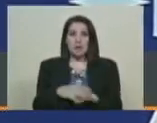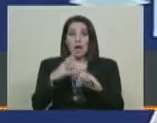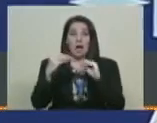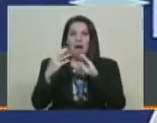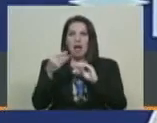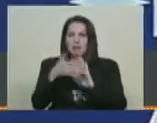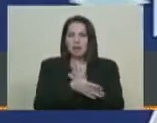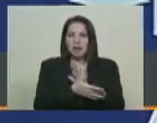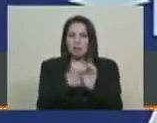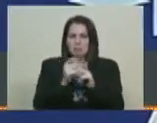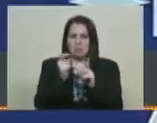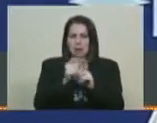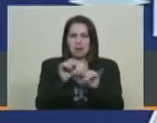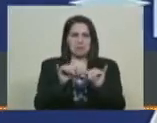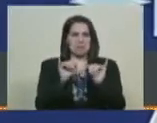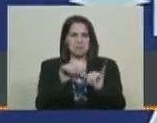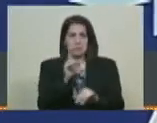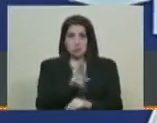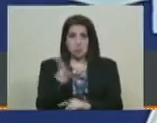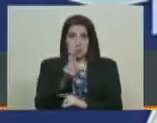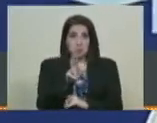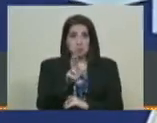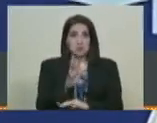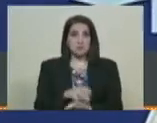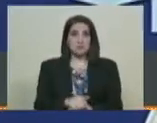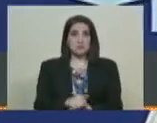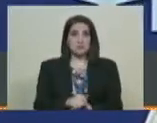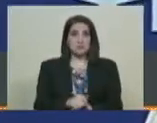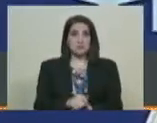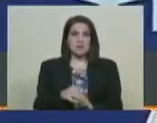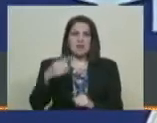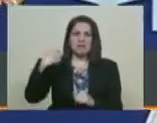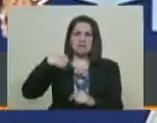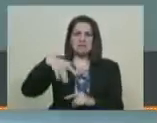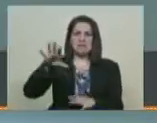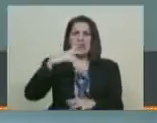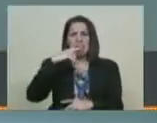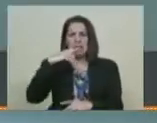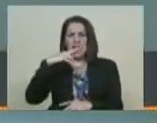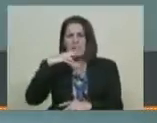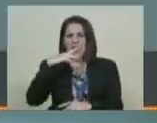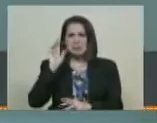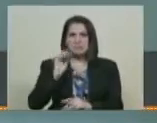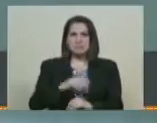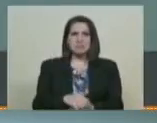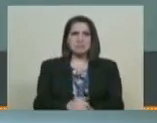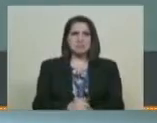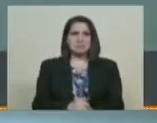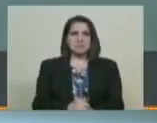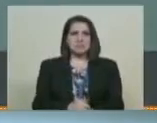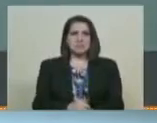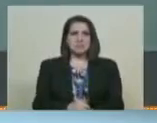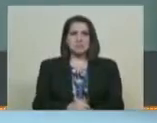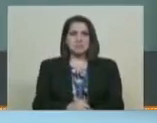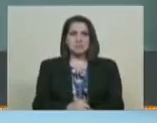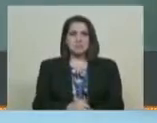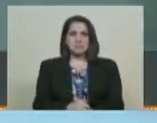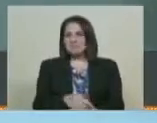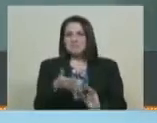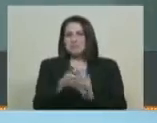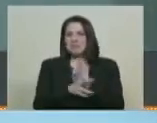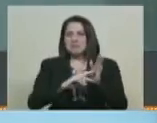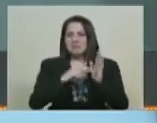juventud? Se usa. Este sí es aguajero. Un aguajero es, ¿qué es un